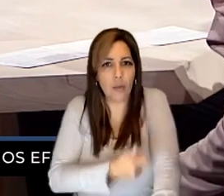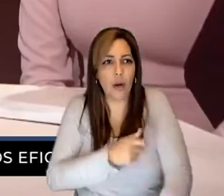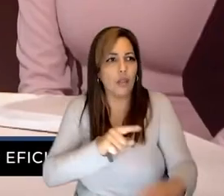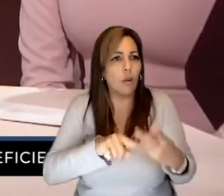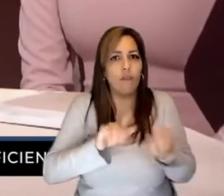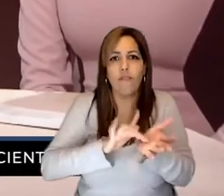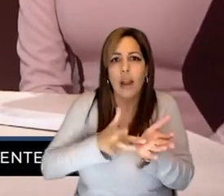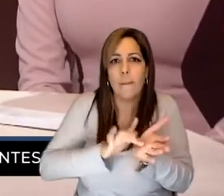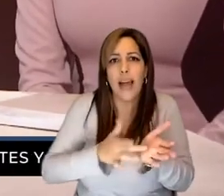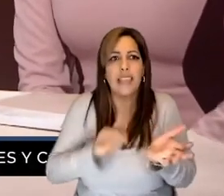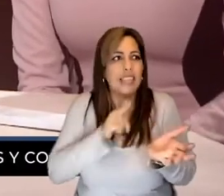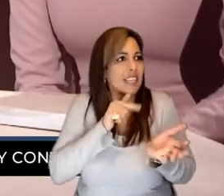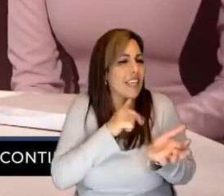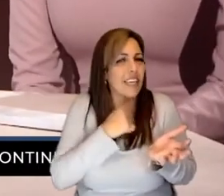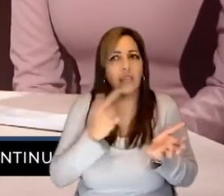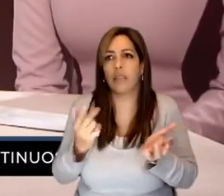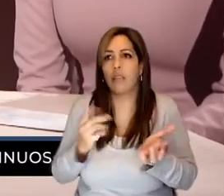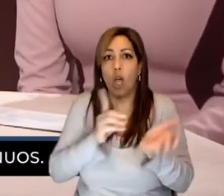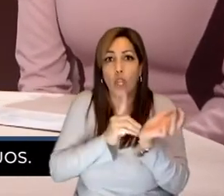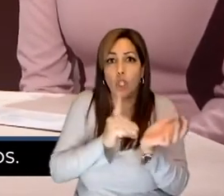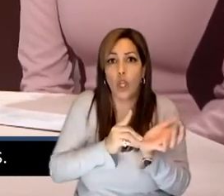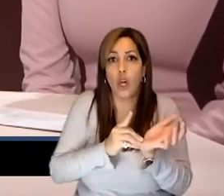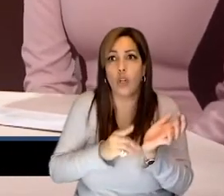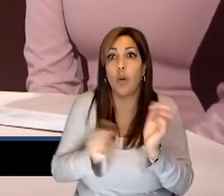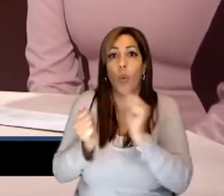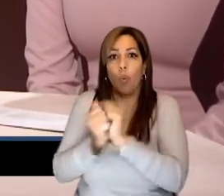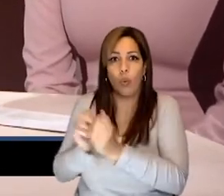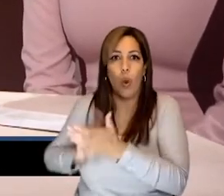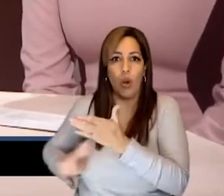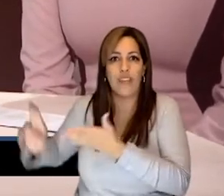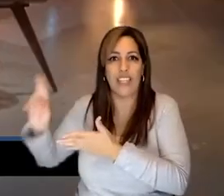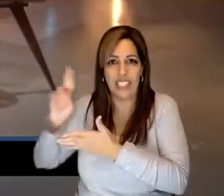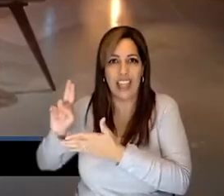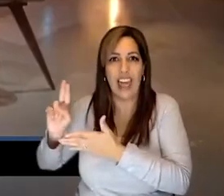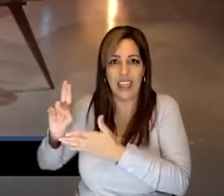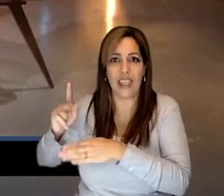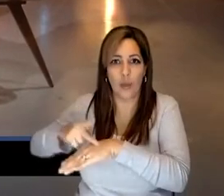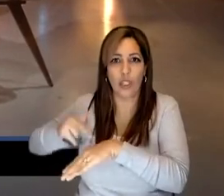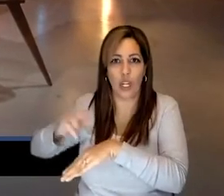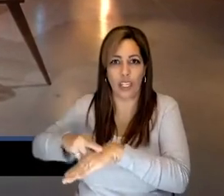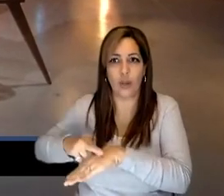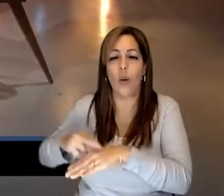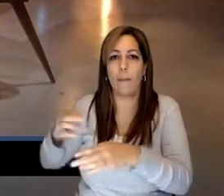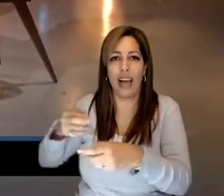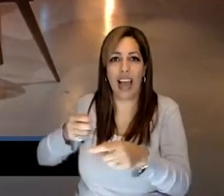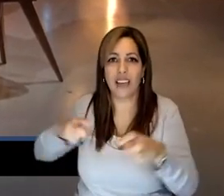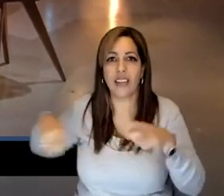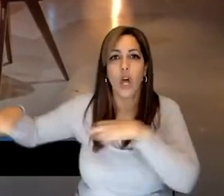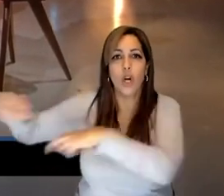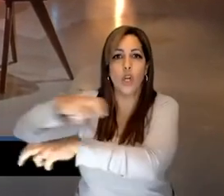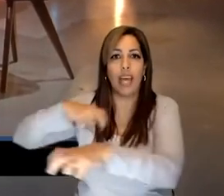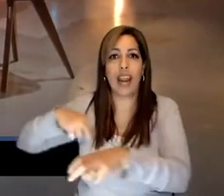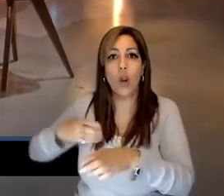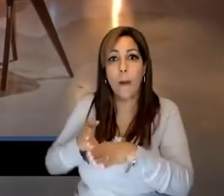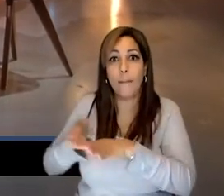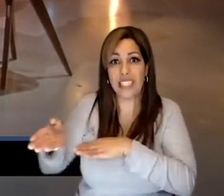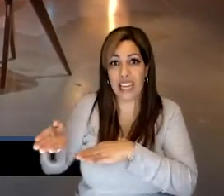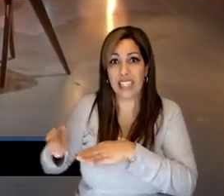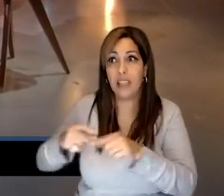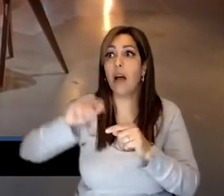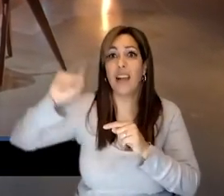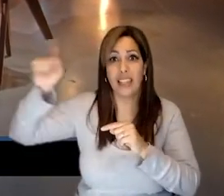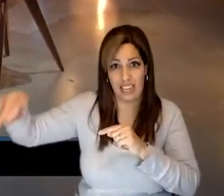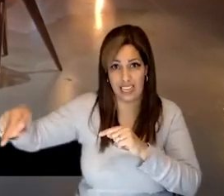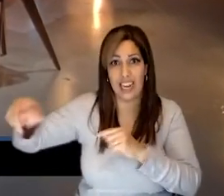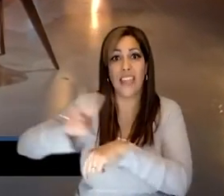farmacia, okay. los médicos que junto, Departamento de Salud junto con la UPR de Recinto de Ciencias Médicas uh-huh. van a rotar a los subespecialistas en